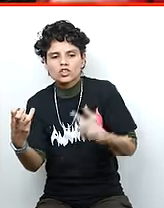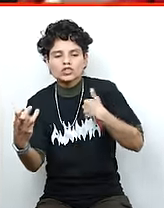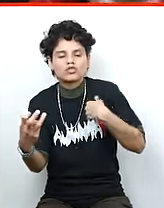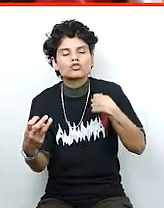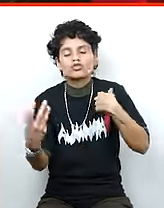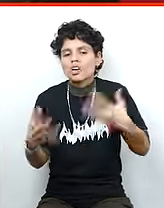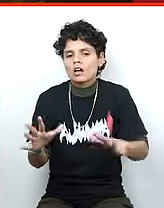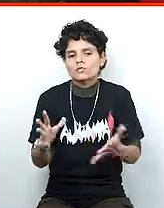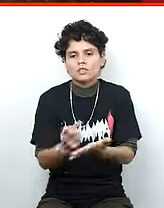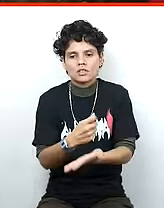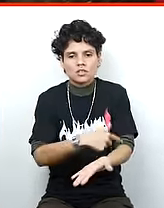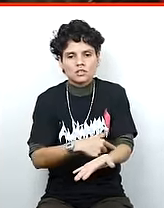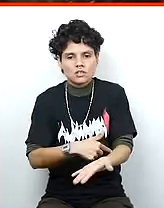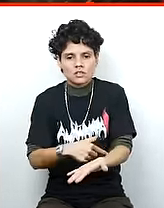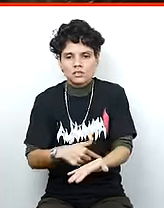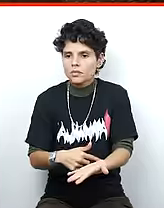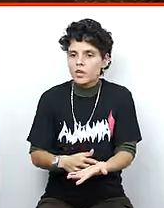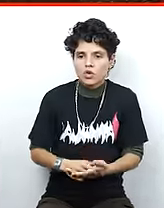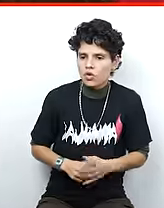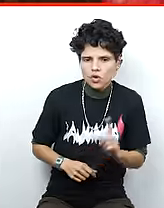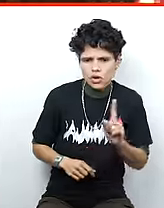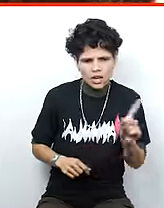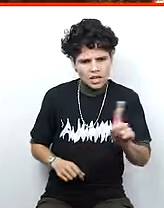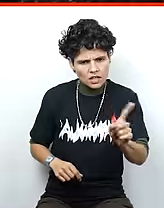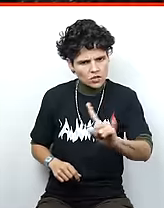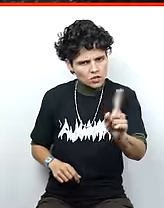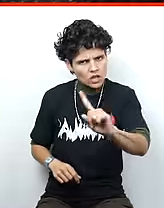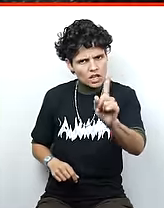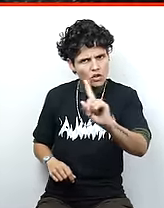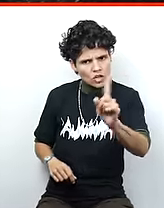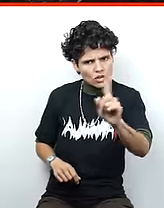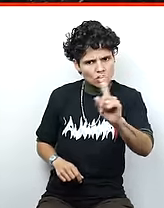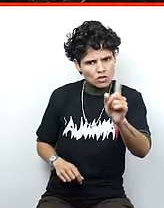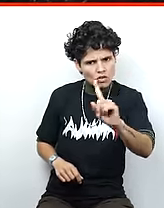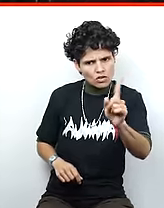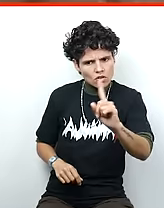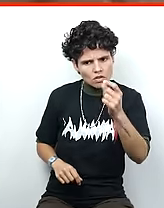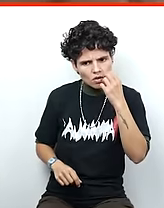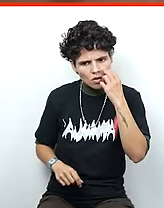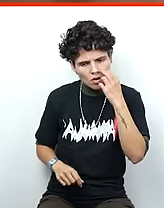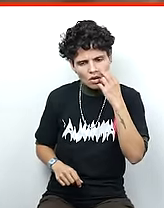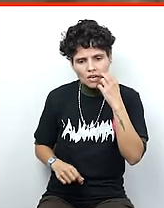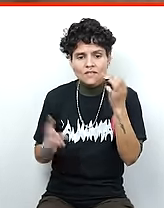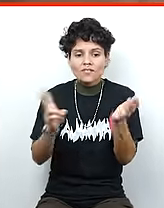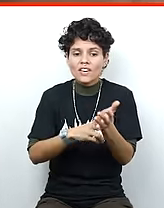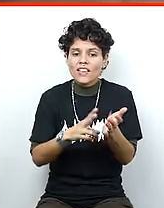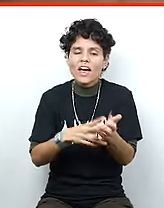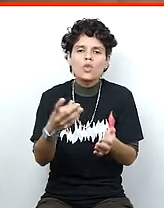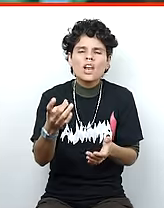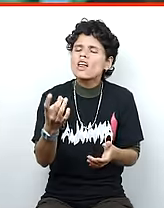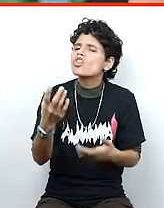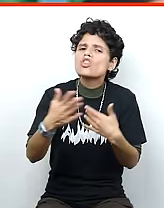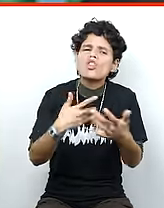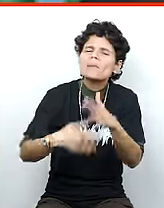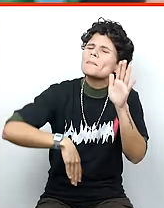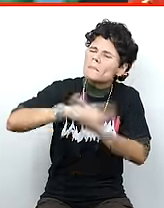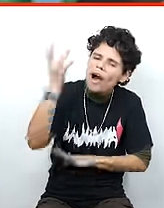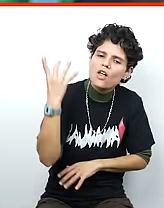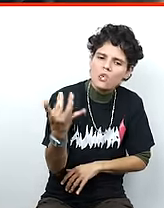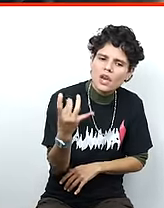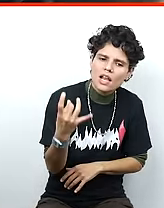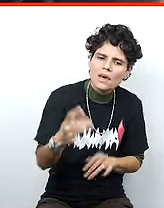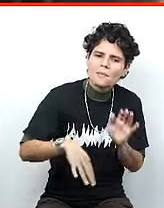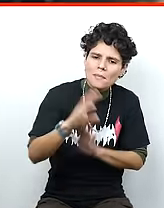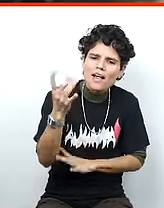voy a tatuar a aquí, hermano. ¿Dónde duele más? No, perdóname, que yo soy así, bo. La verdad es que todos los tatuajes duelen. ¿Pero dónde duele más, bo? ¿Dónde,